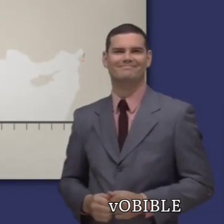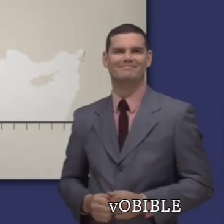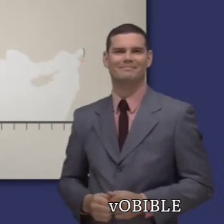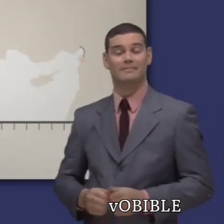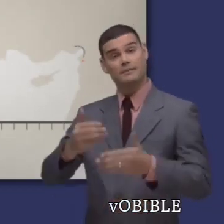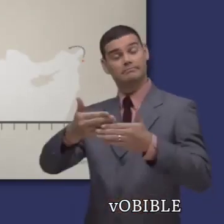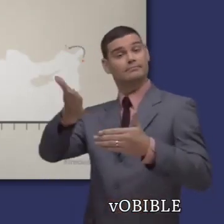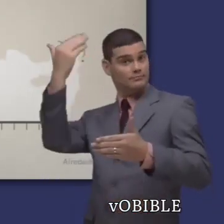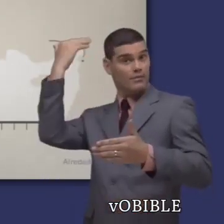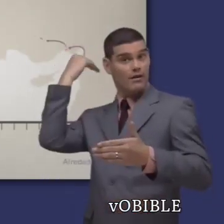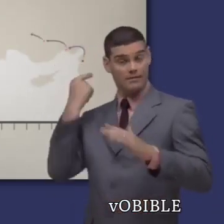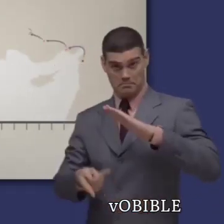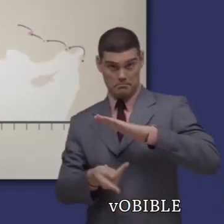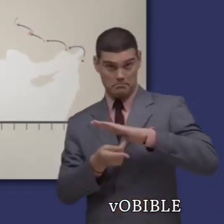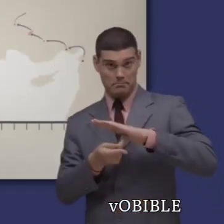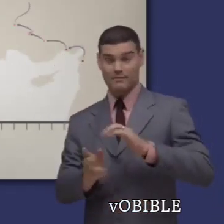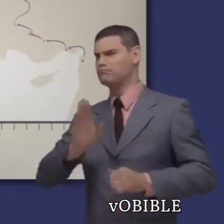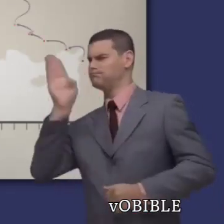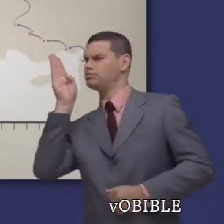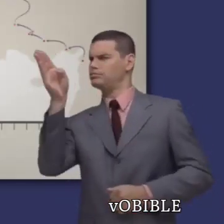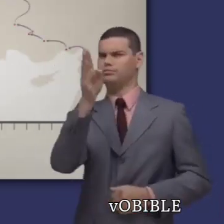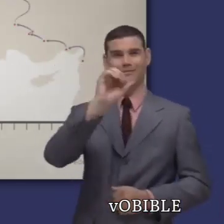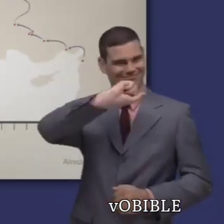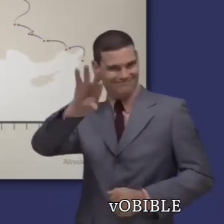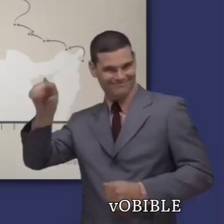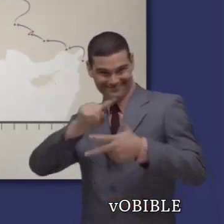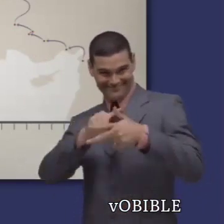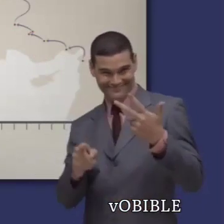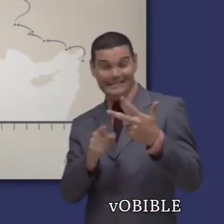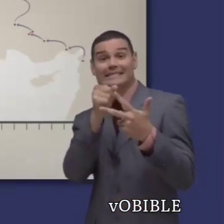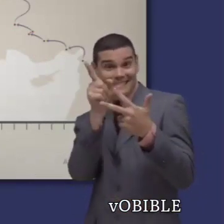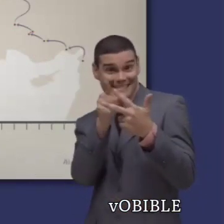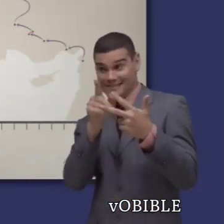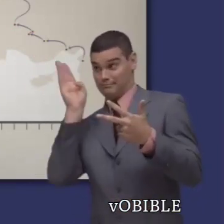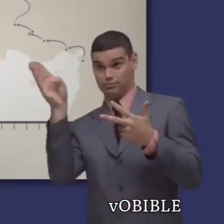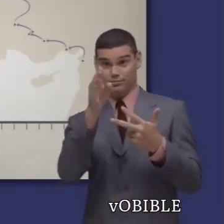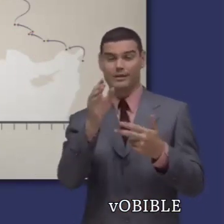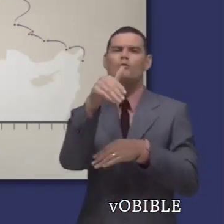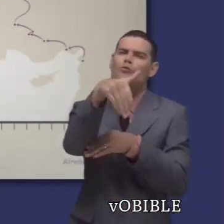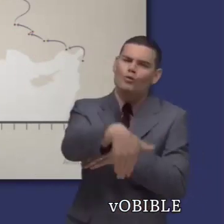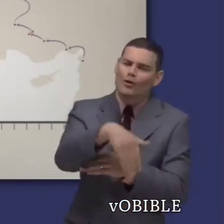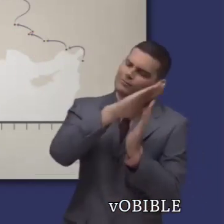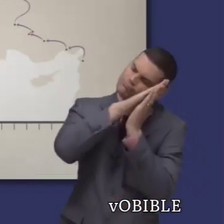Unos años antes, durante su segundo viaje misional, Pablo tuvo una visión mientras estaba en Troas.